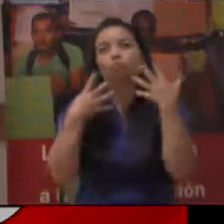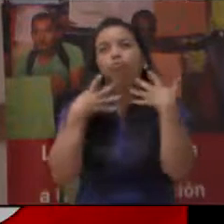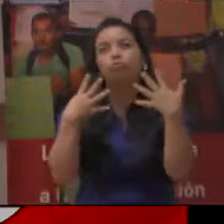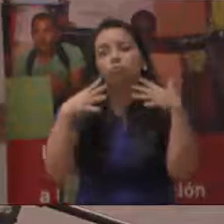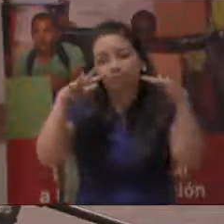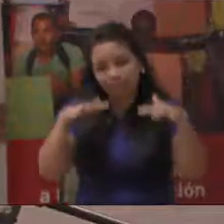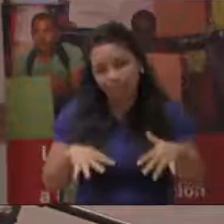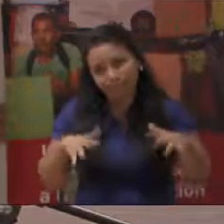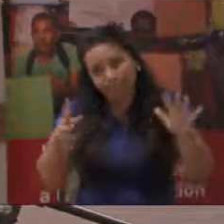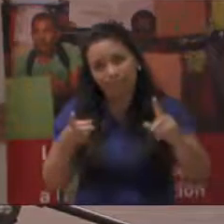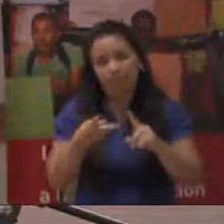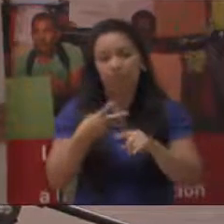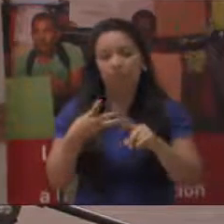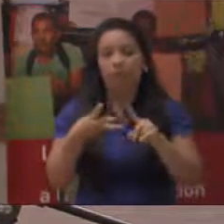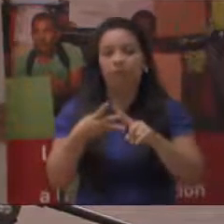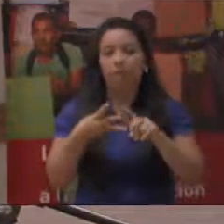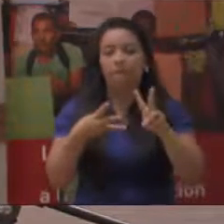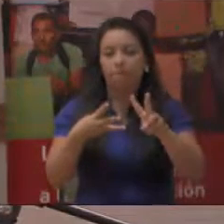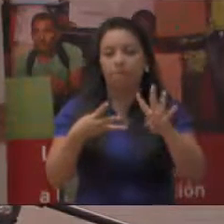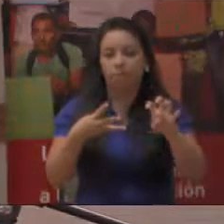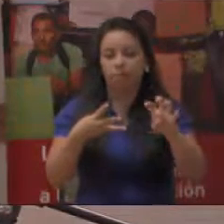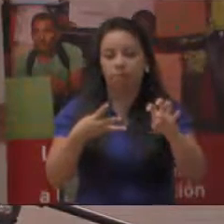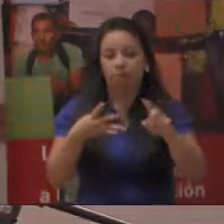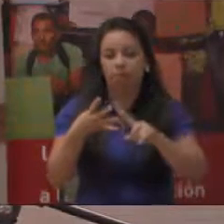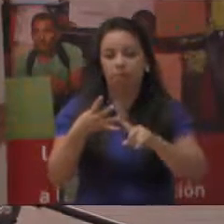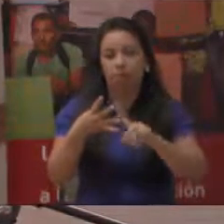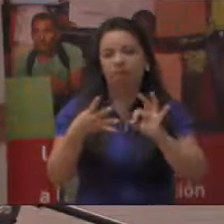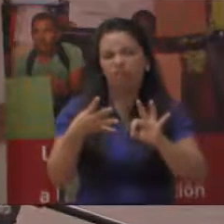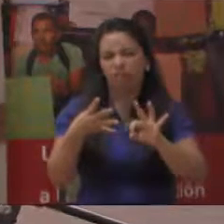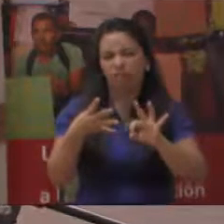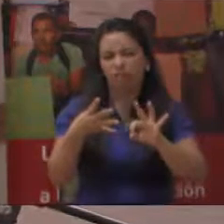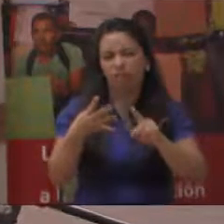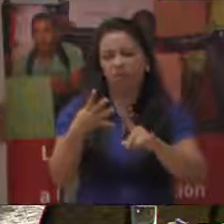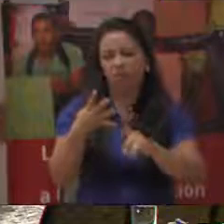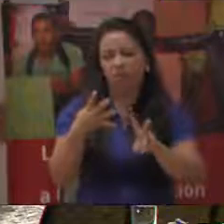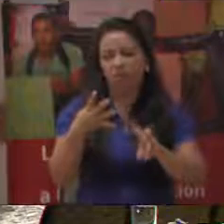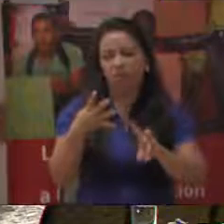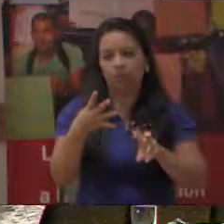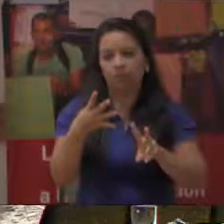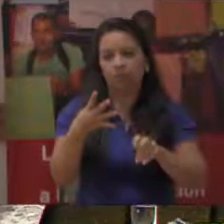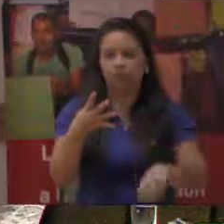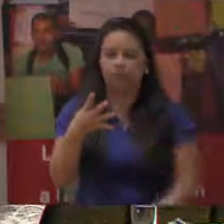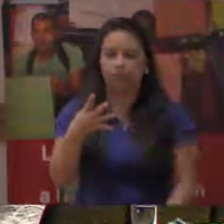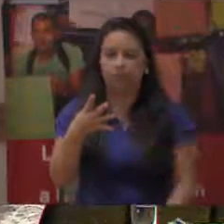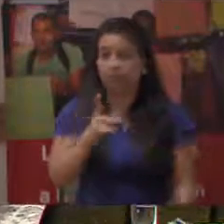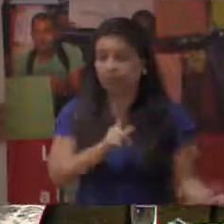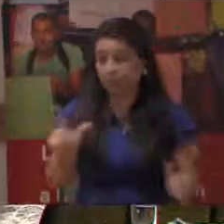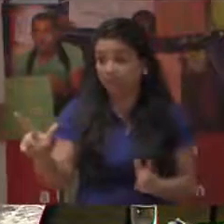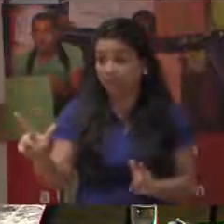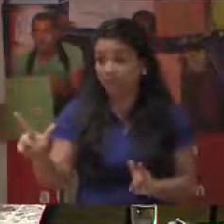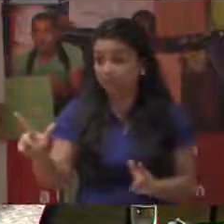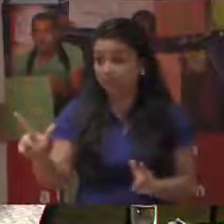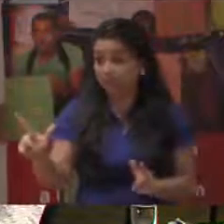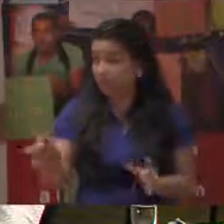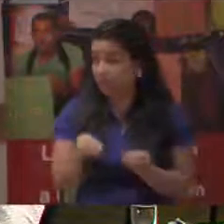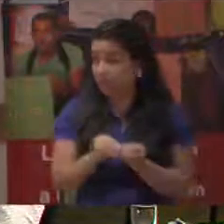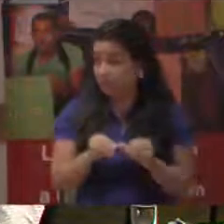el 29%. 3, 22% templado, 7% lluvioso. ¿Listo? ¿Otra